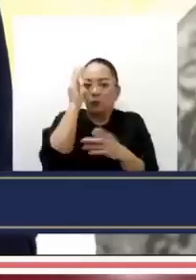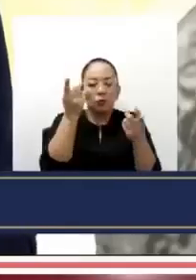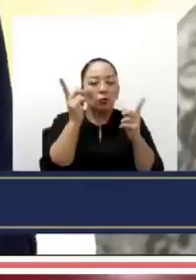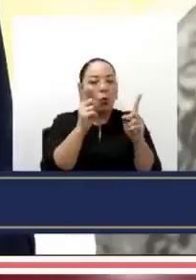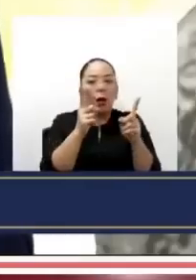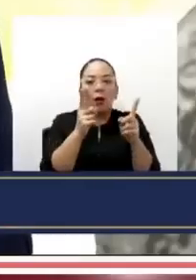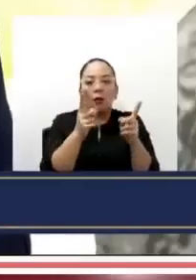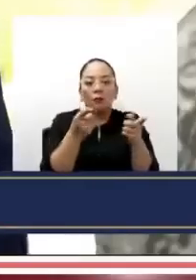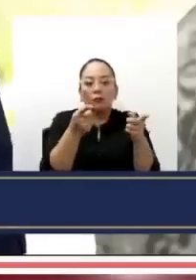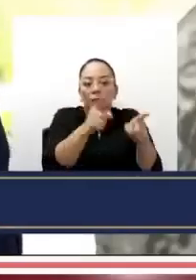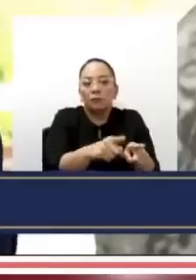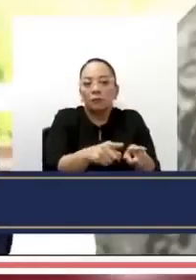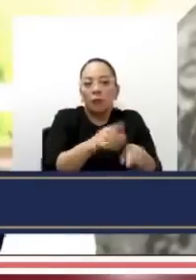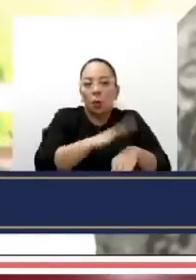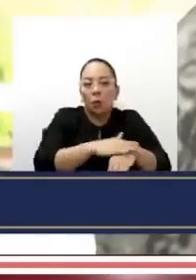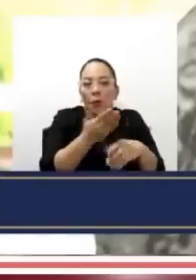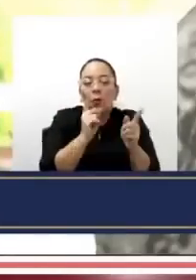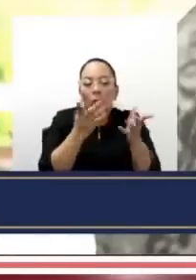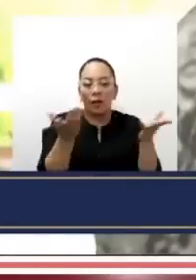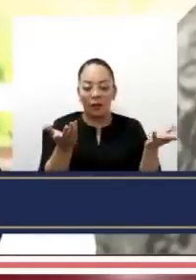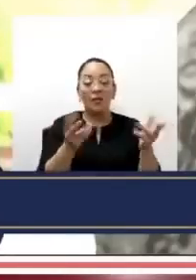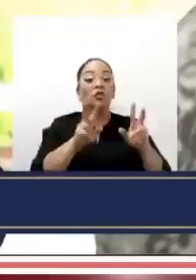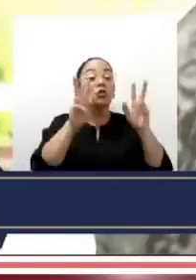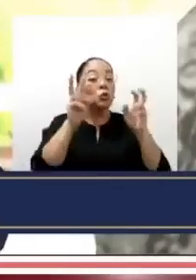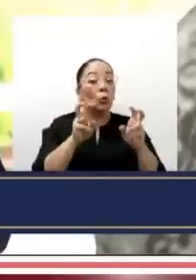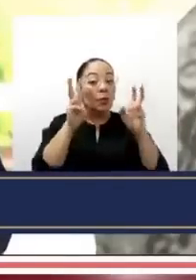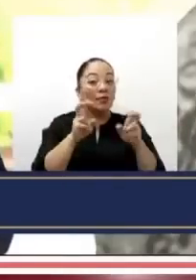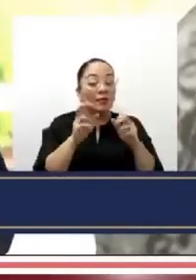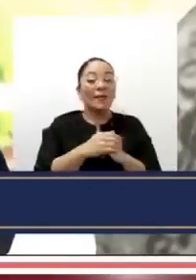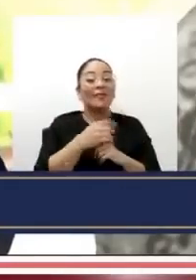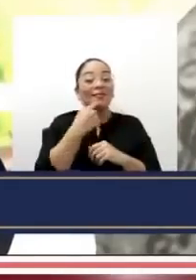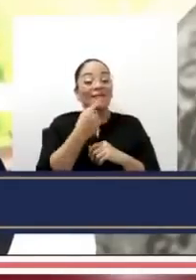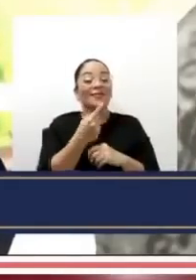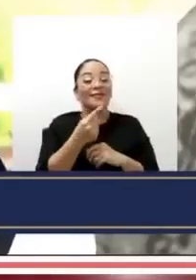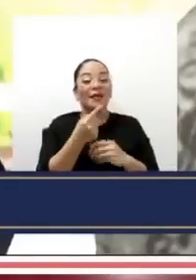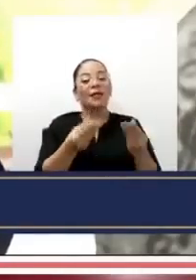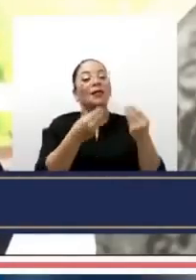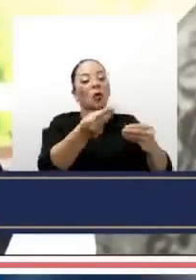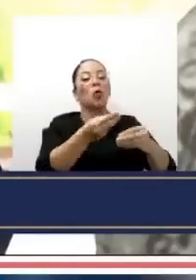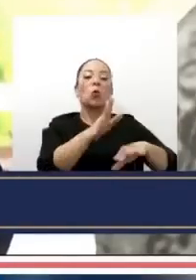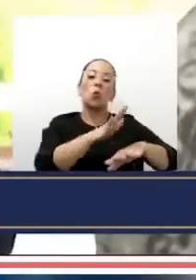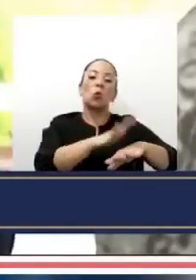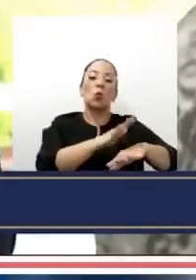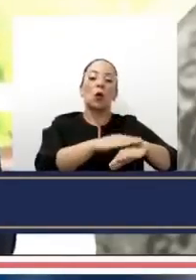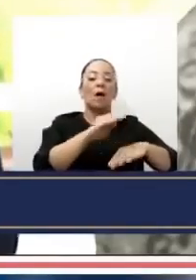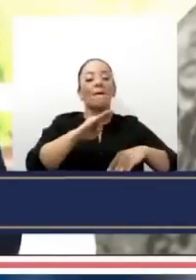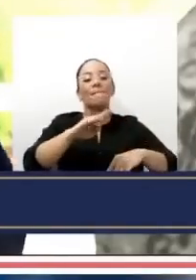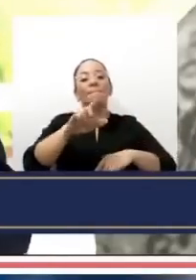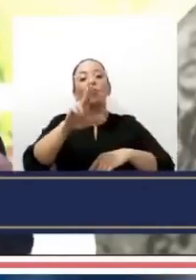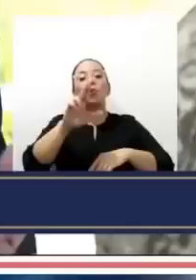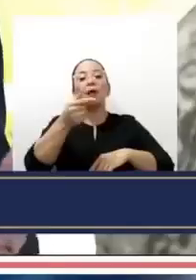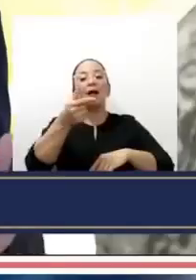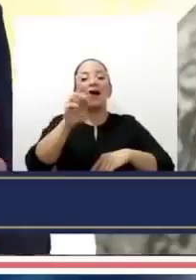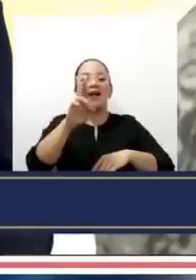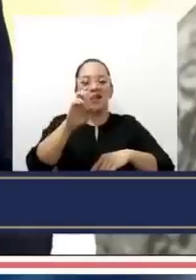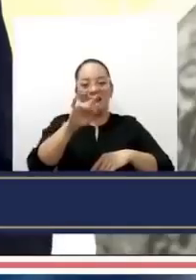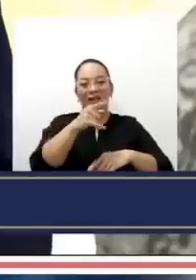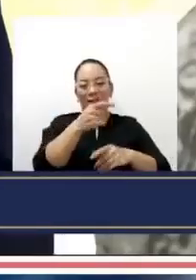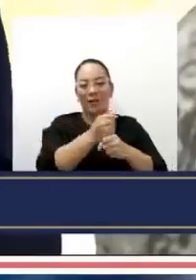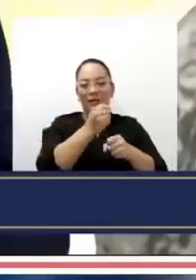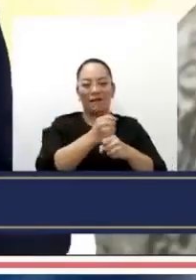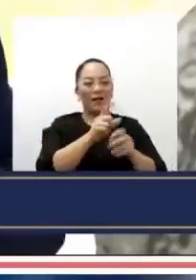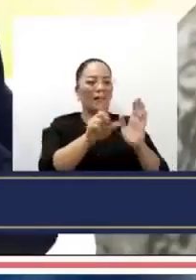delito. O sea, porque supuestamente lo que dice es que le dieron una licitación a Bulgarelli, no sabemos si legal